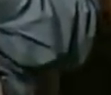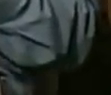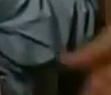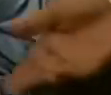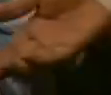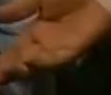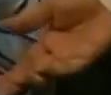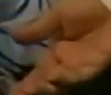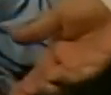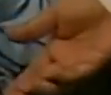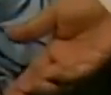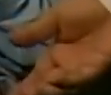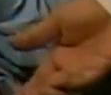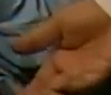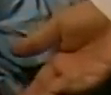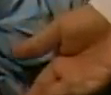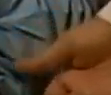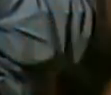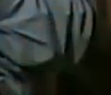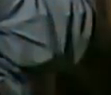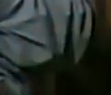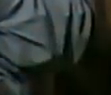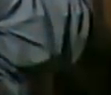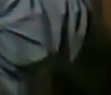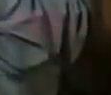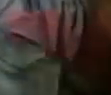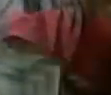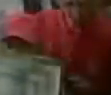¿Quién es el profe? Vale, ustedes no me han dicho.